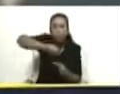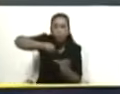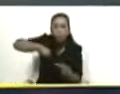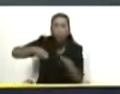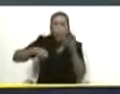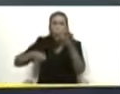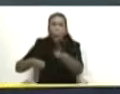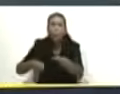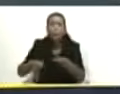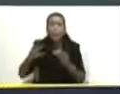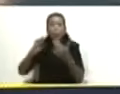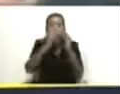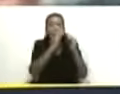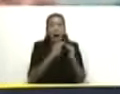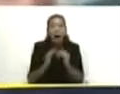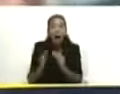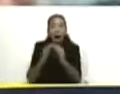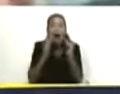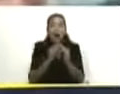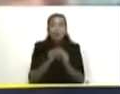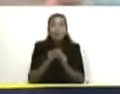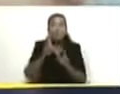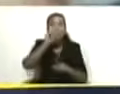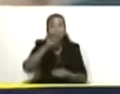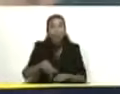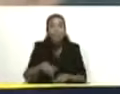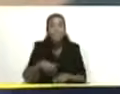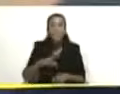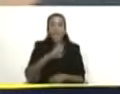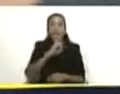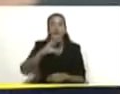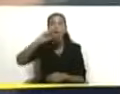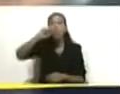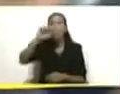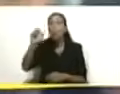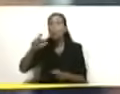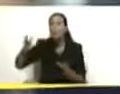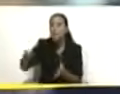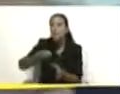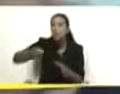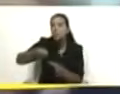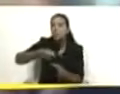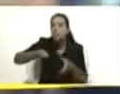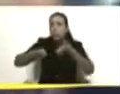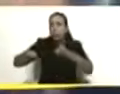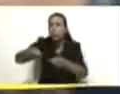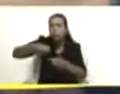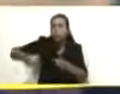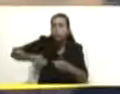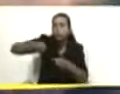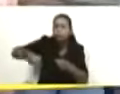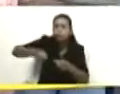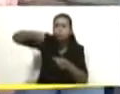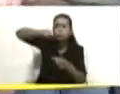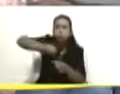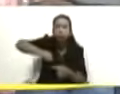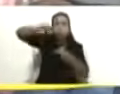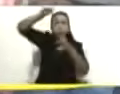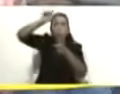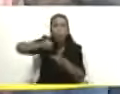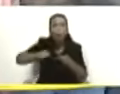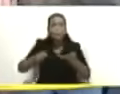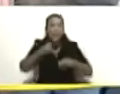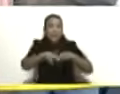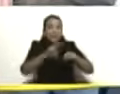hogares de Venezuela y llega la Nutrichicha, cosa sabrosa, pero además un nutriente tremendo para los